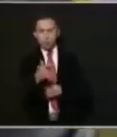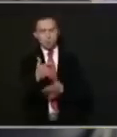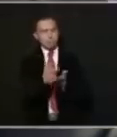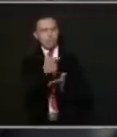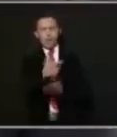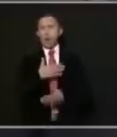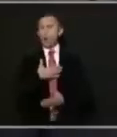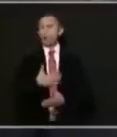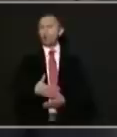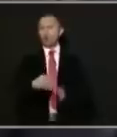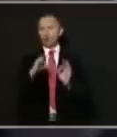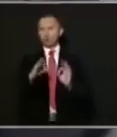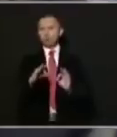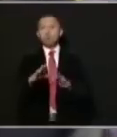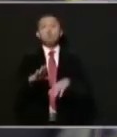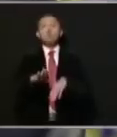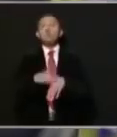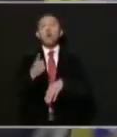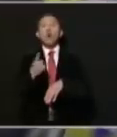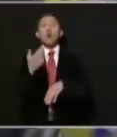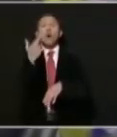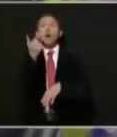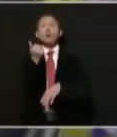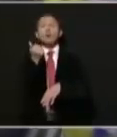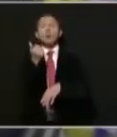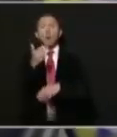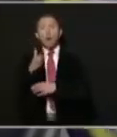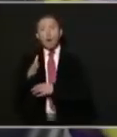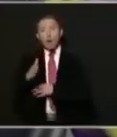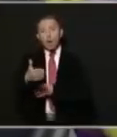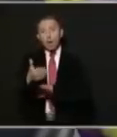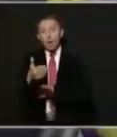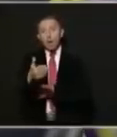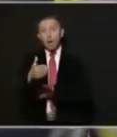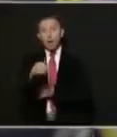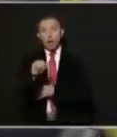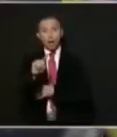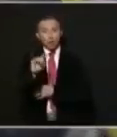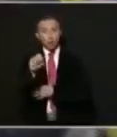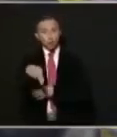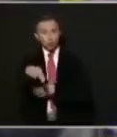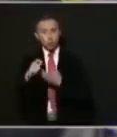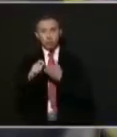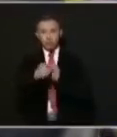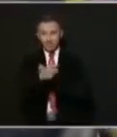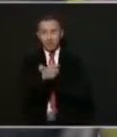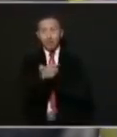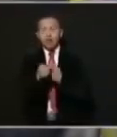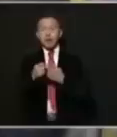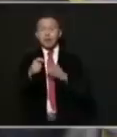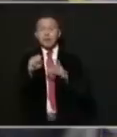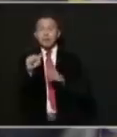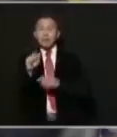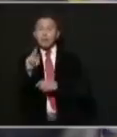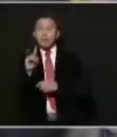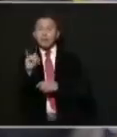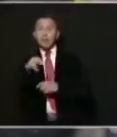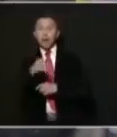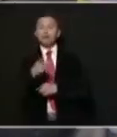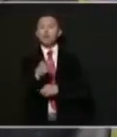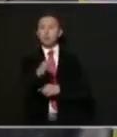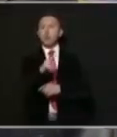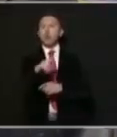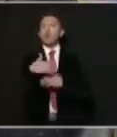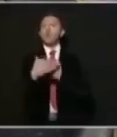el atún y la sardina se va a comercializar en